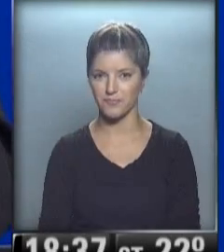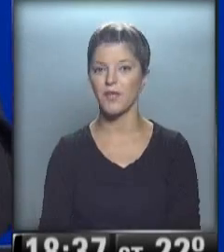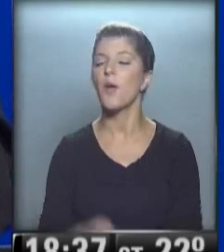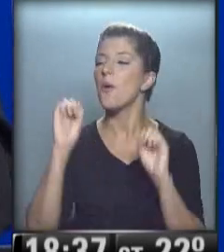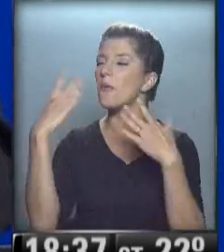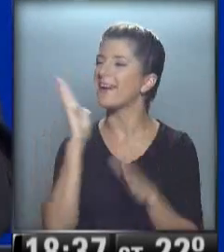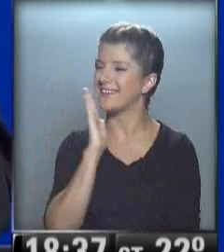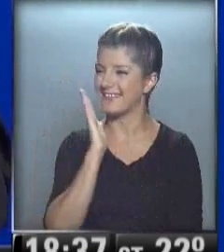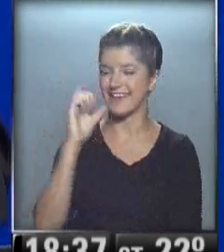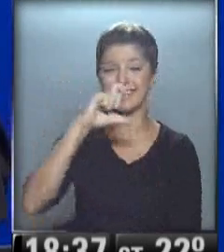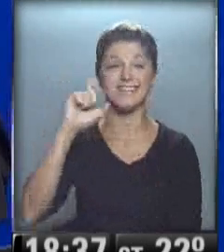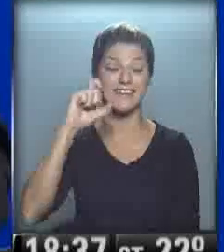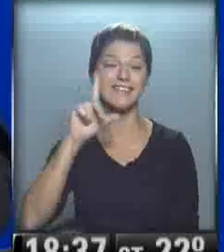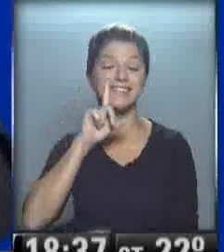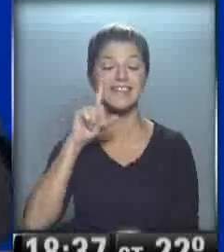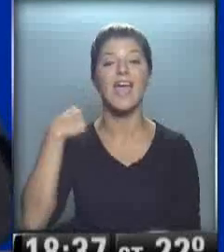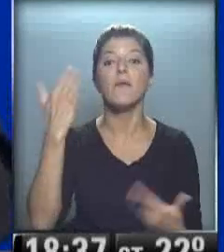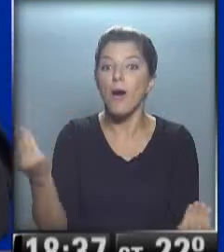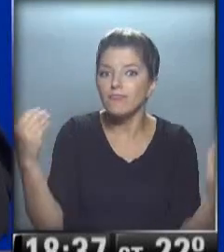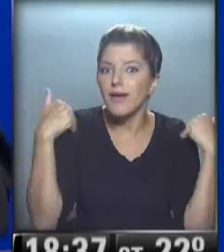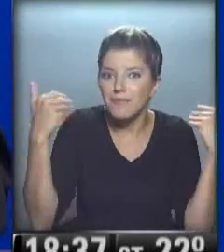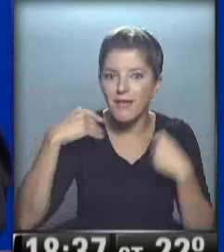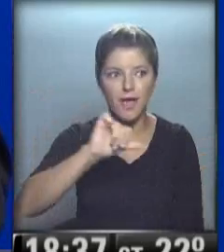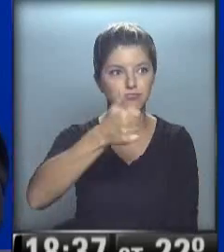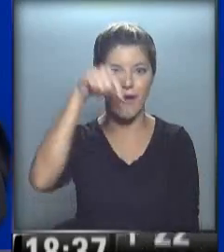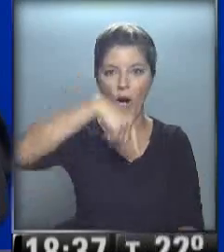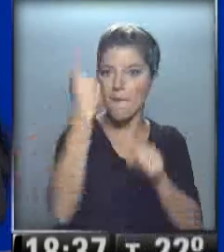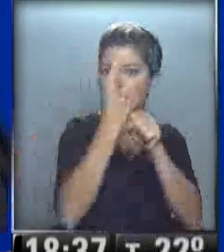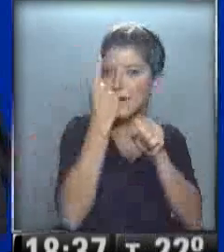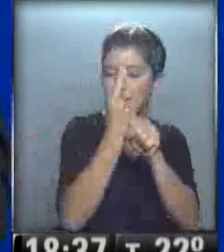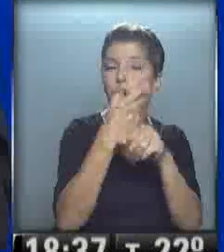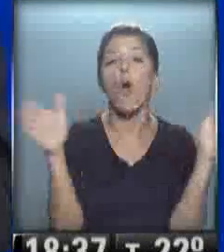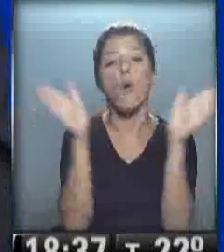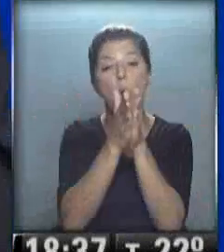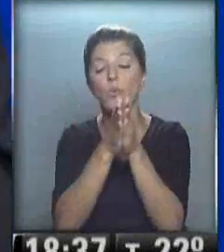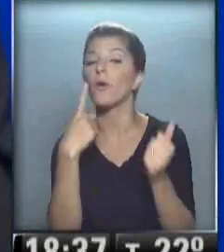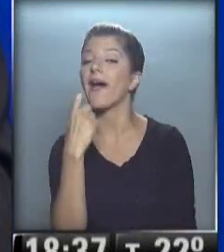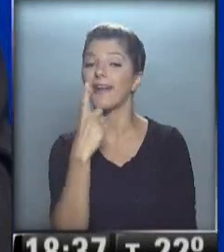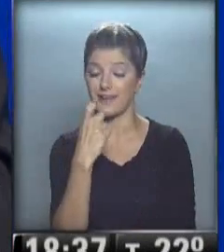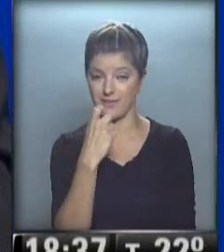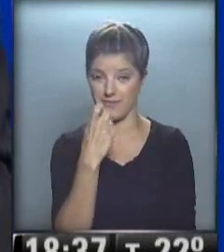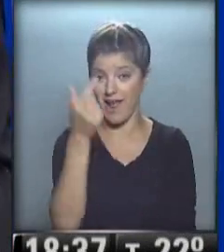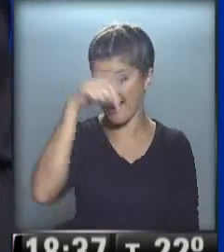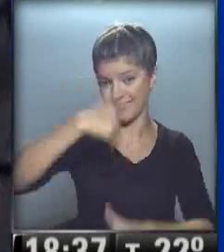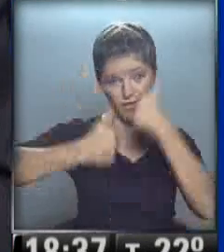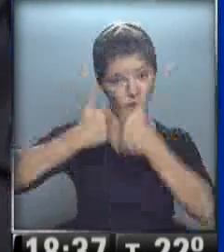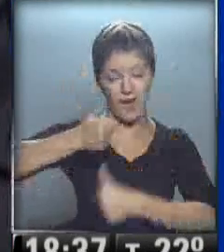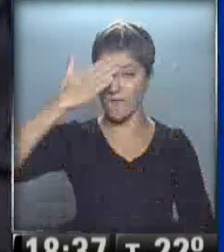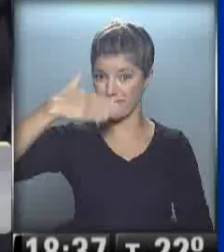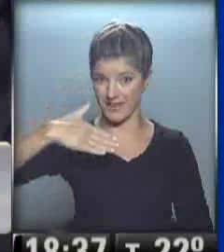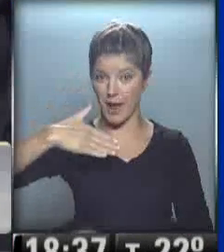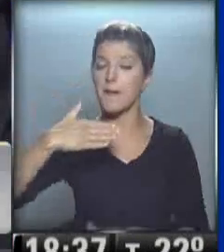tardes, Cecilia. Señores, ganó Gimnasia. Es puntero junto a River Plate de este torneo final,